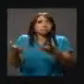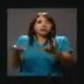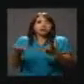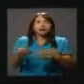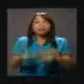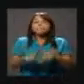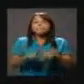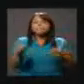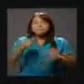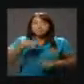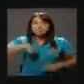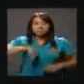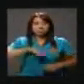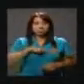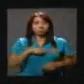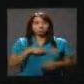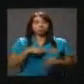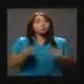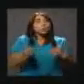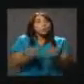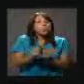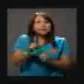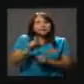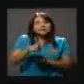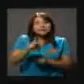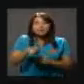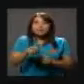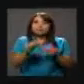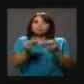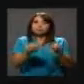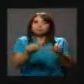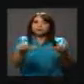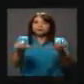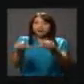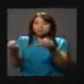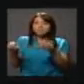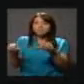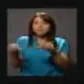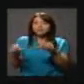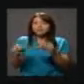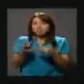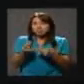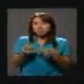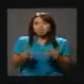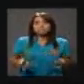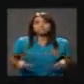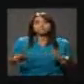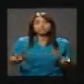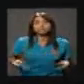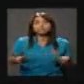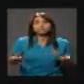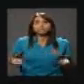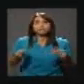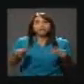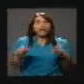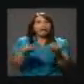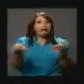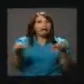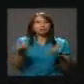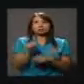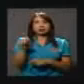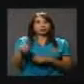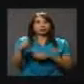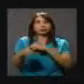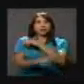teniendo necesidades en muchas áreas y estar gastando dinero en áreas que el país no necesita me